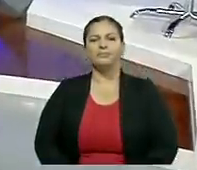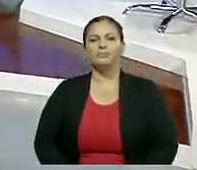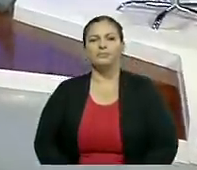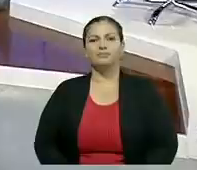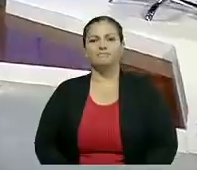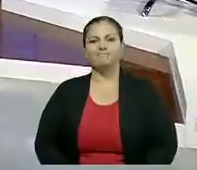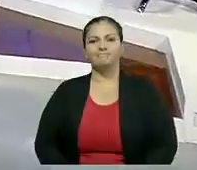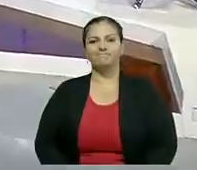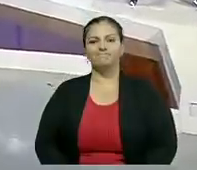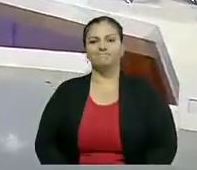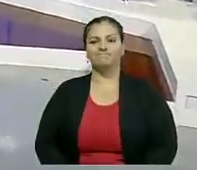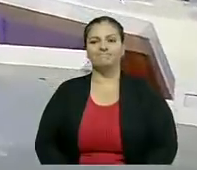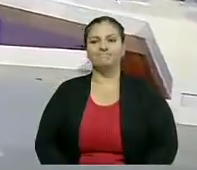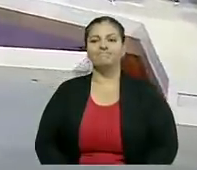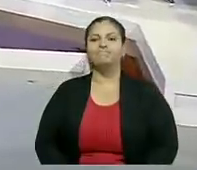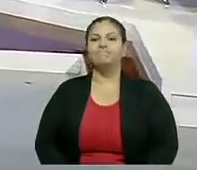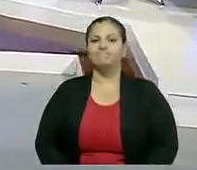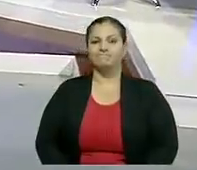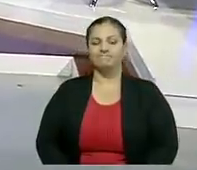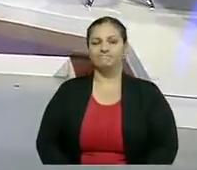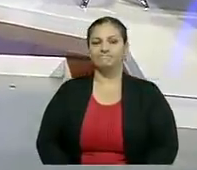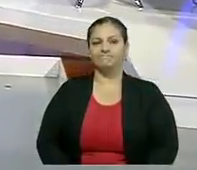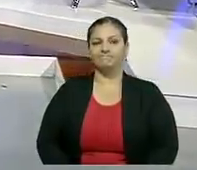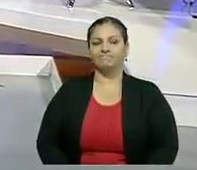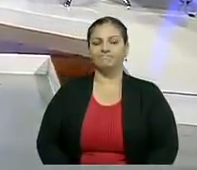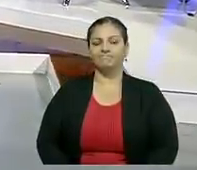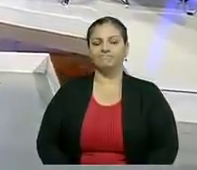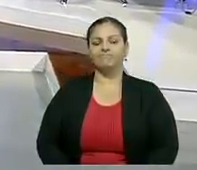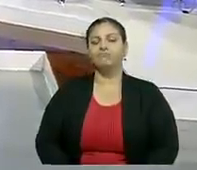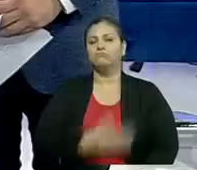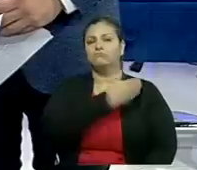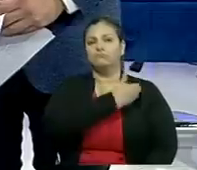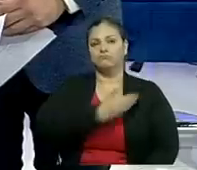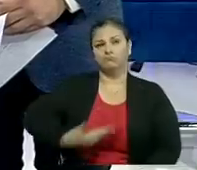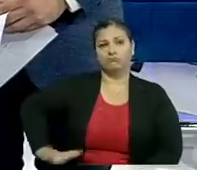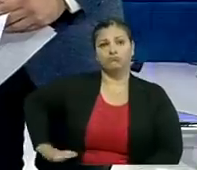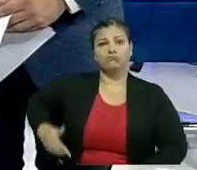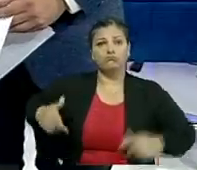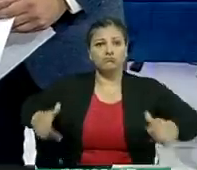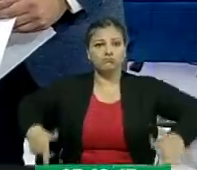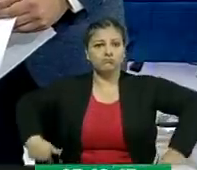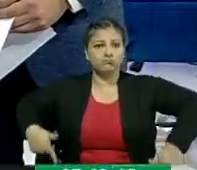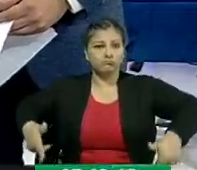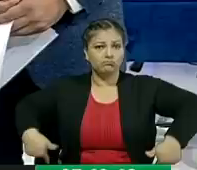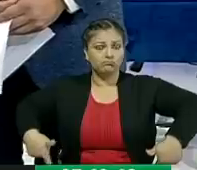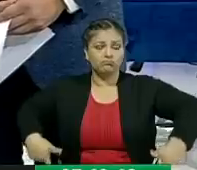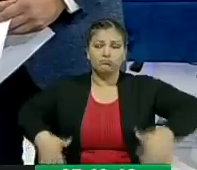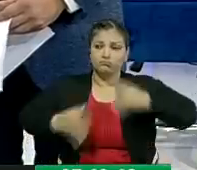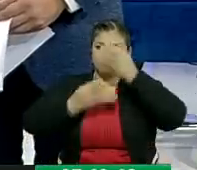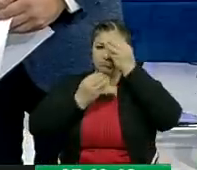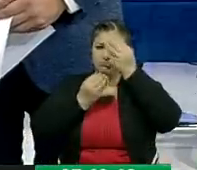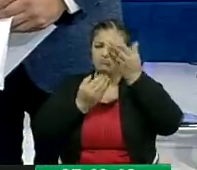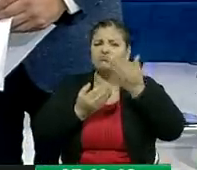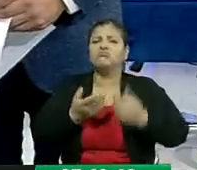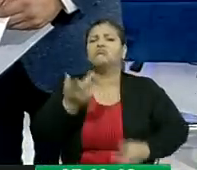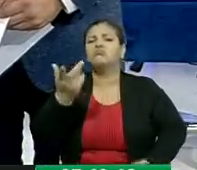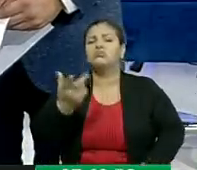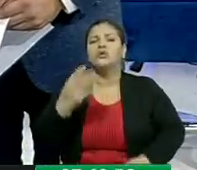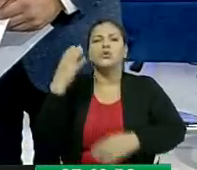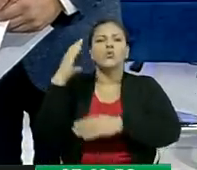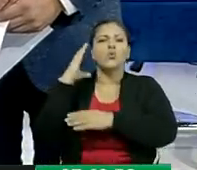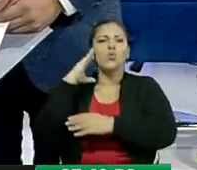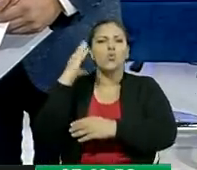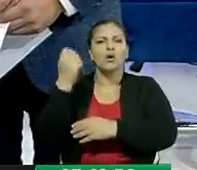Y a propósito de este tema, el presidente Lenín Moreno se refirió al accidente ocurrido en la vía Cuenca-Molleture, donde perdieron la